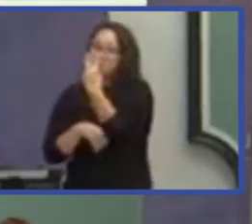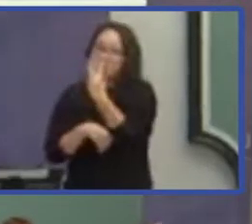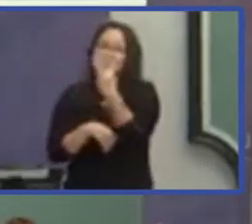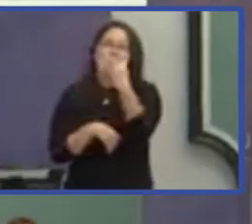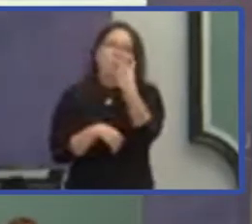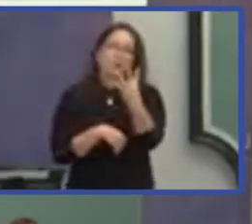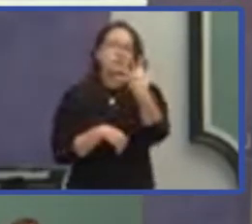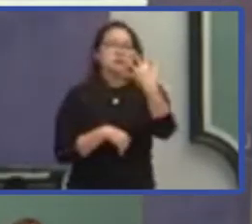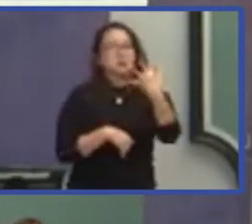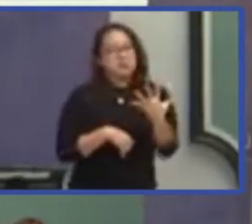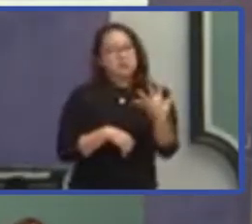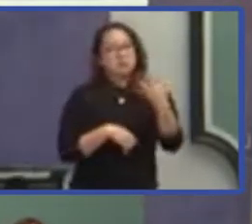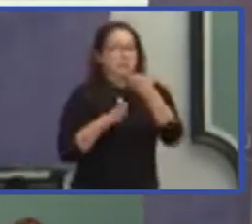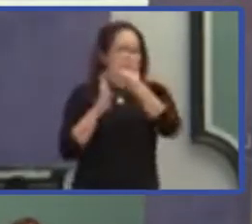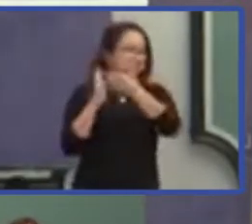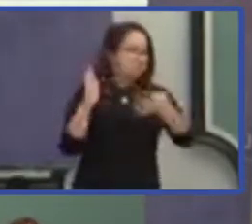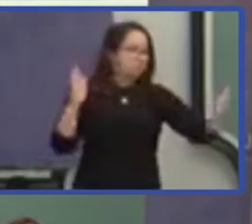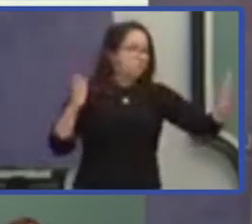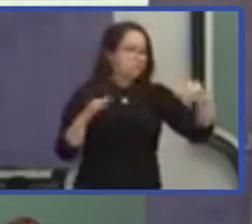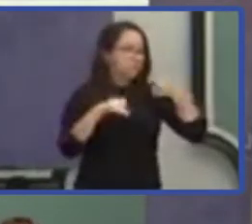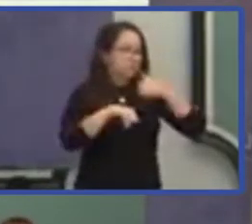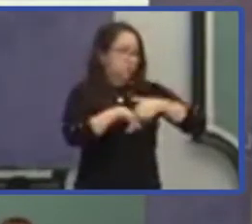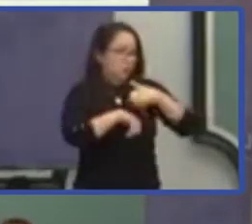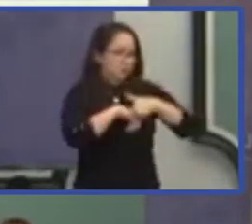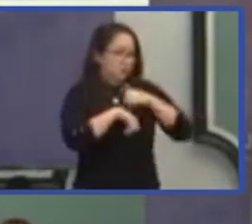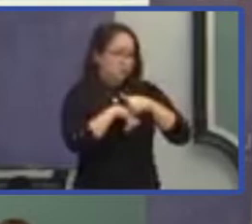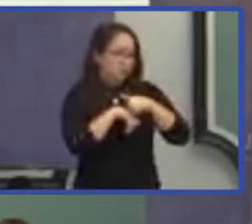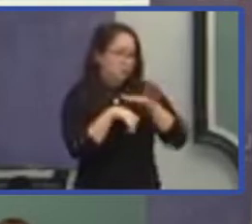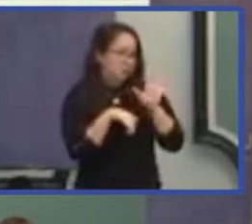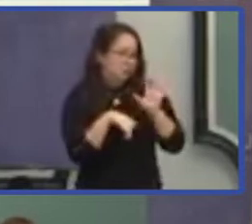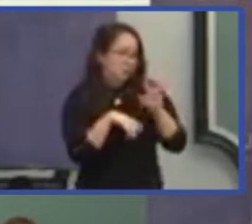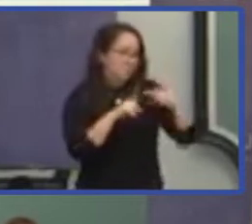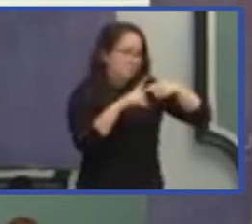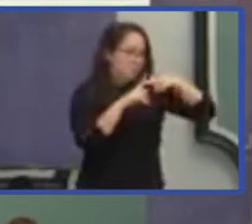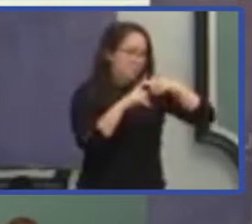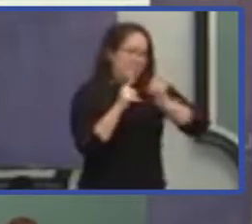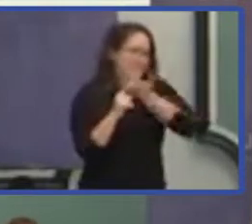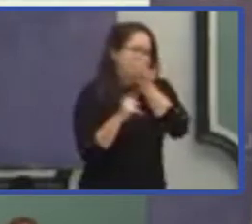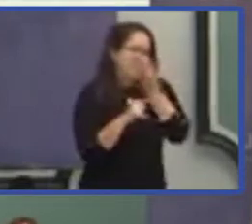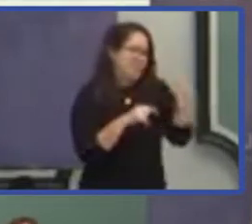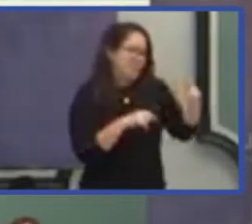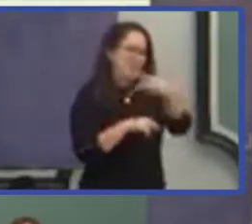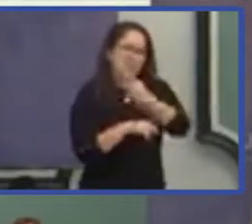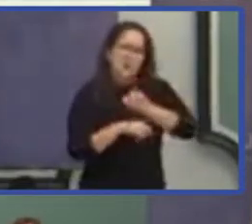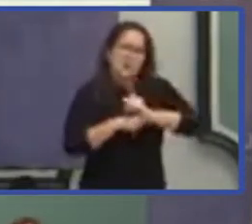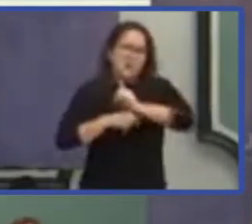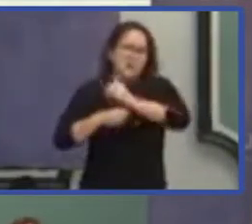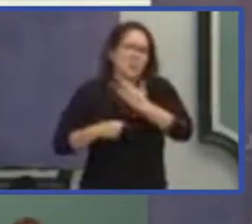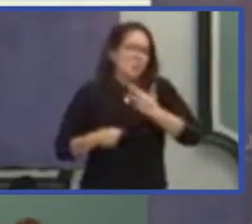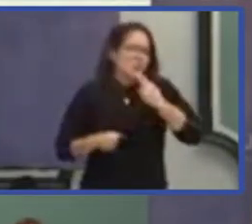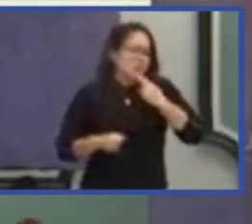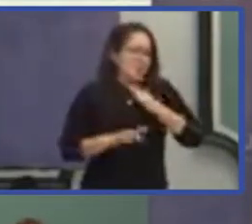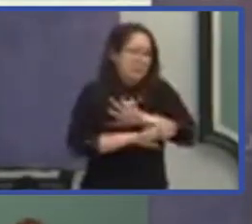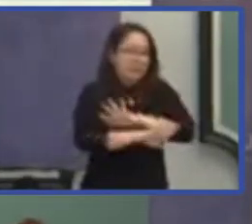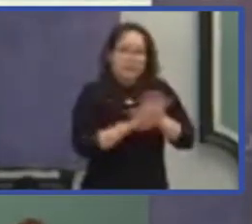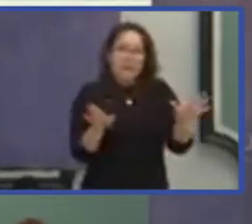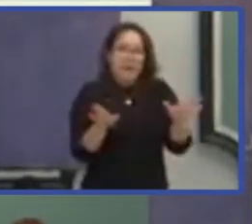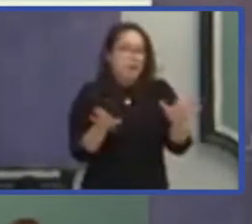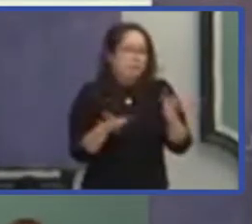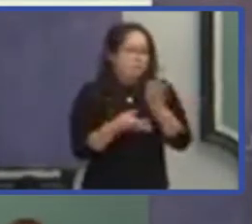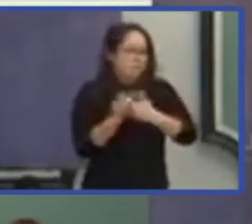cuatro, con los números enteros positivos, los que usamos para contar siempre. Está completamente llena toda la numeración.